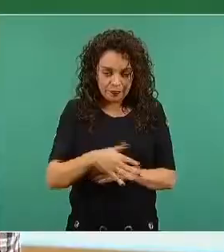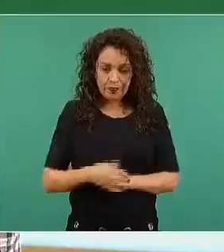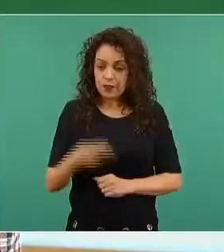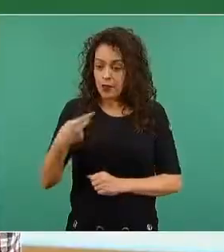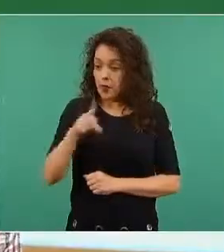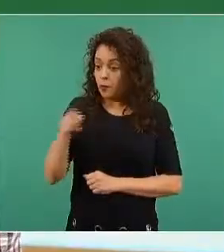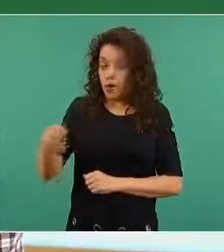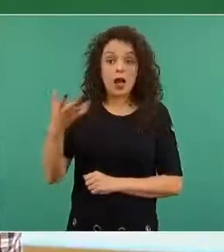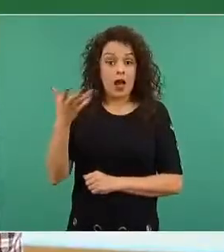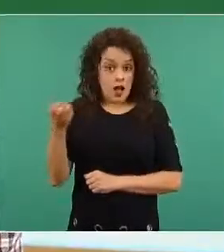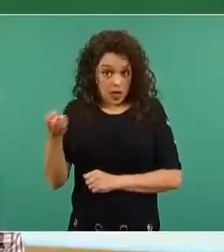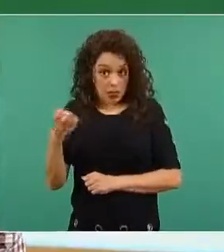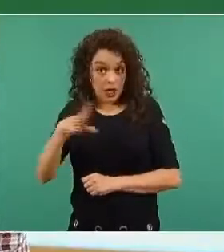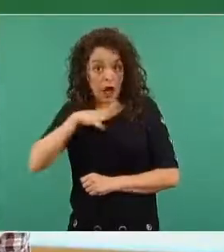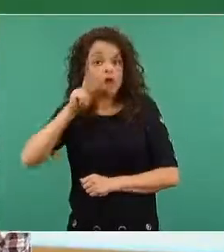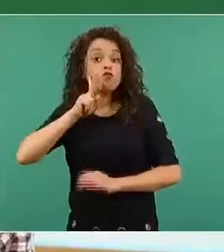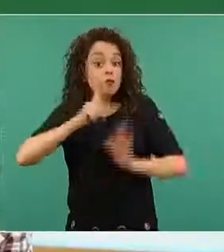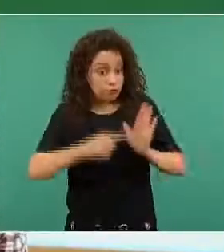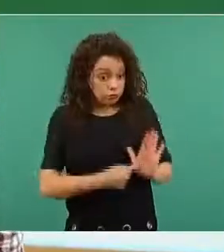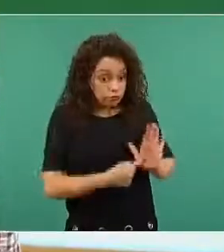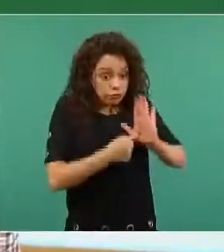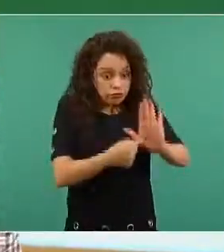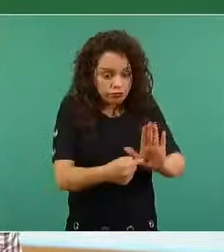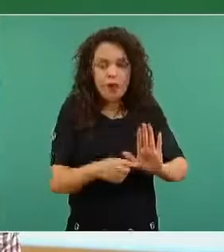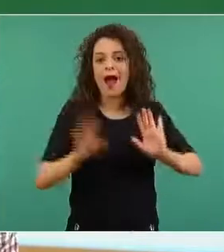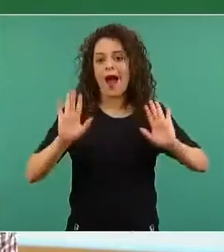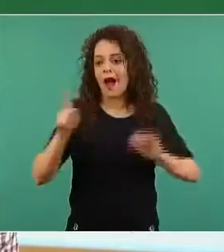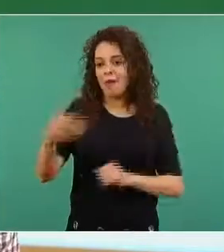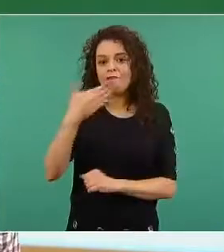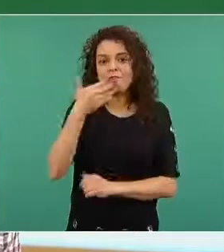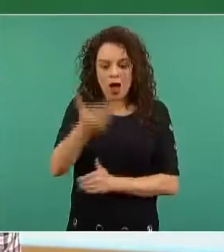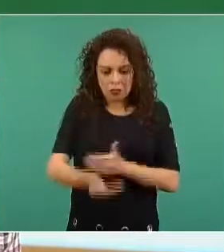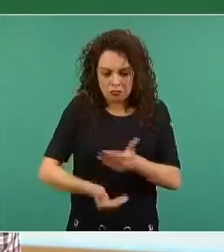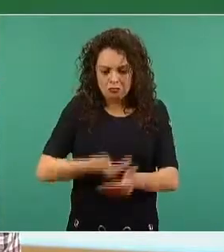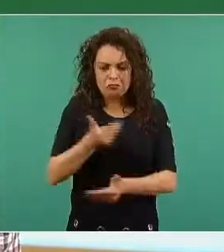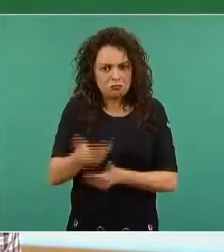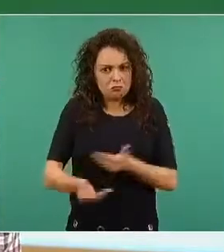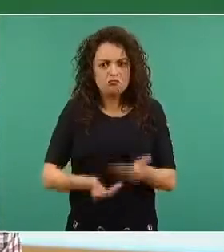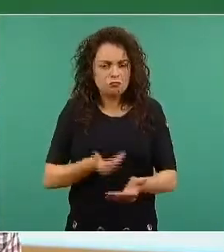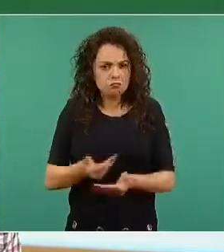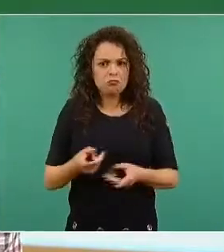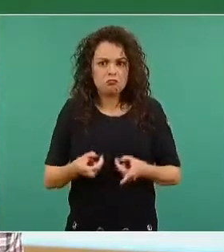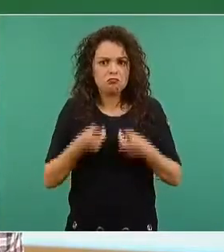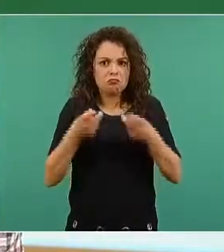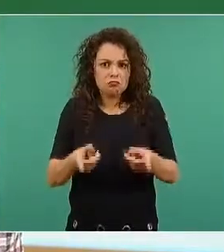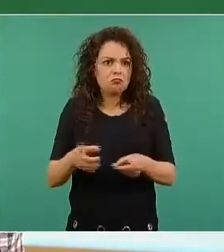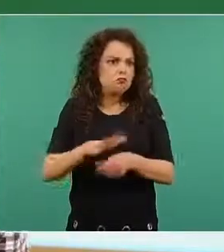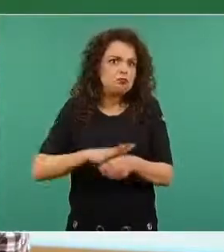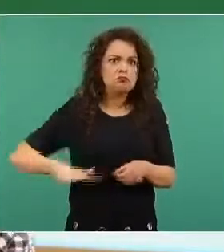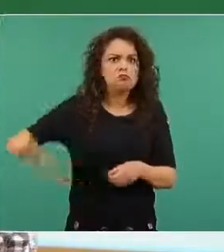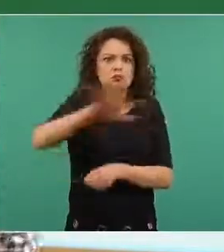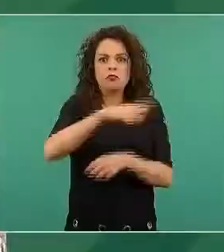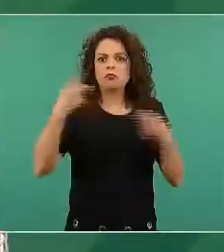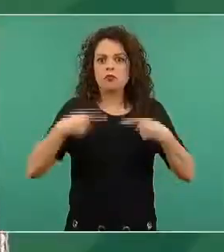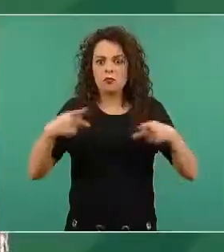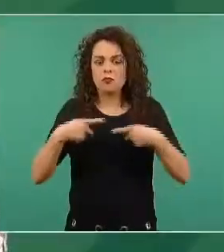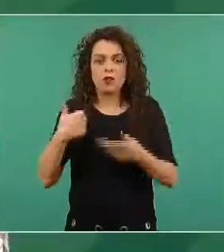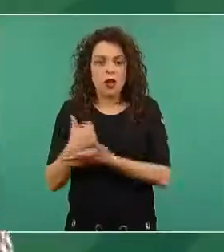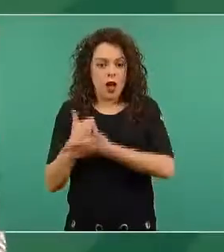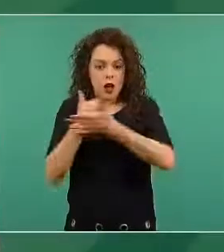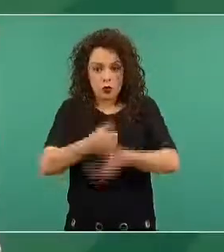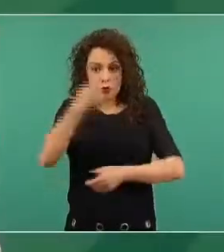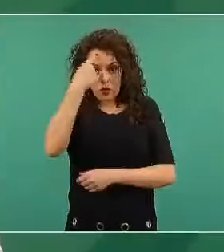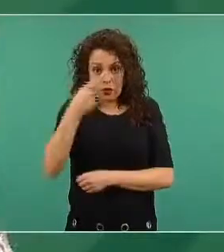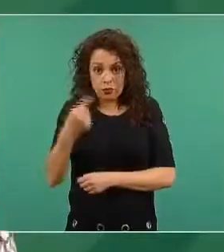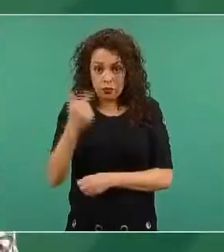evidencia, pues consideraríamos que están haciendo un buen servicio en el sentido social de estar ayudando a identificar,